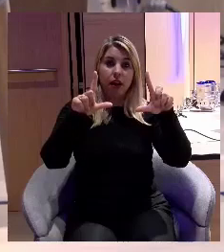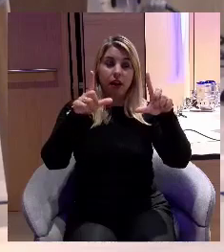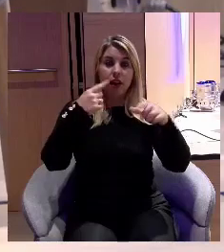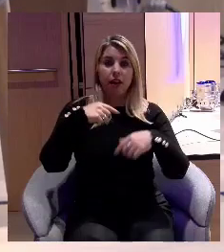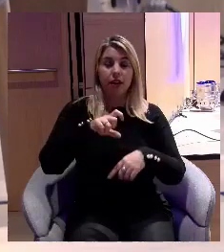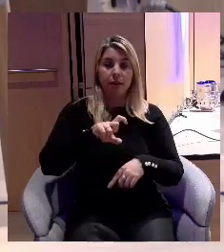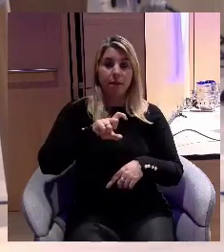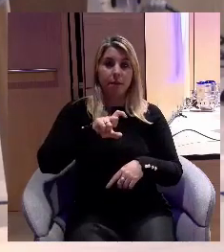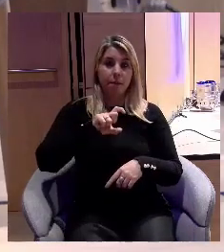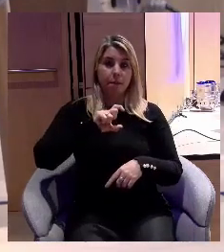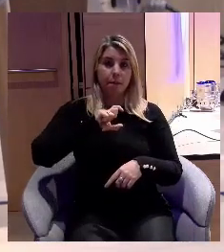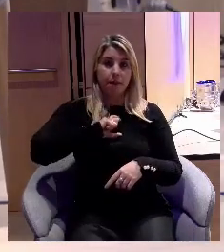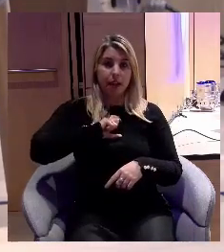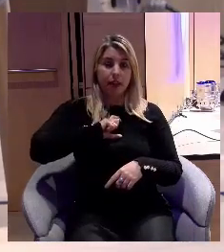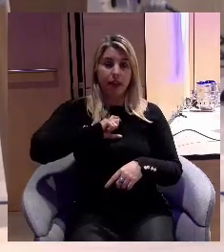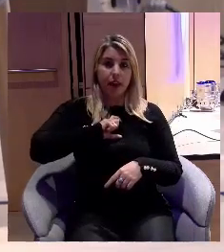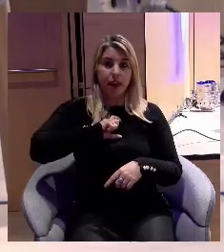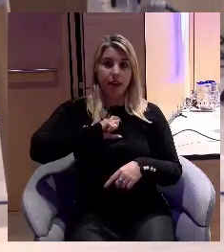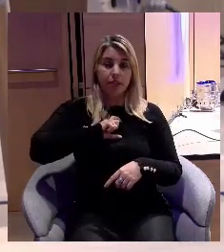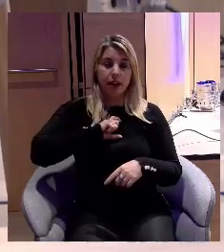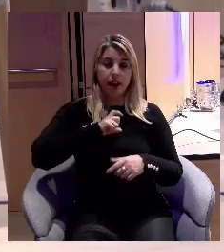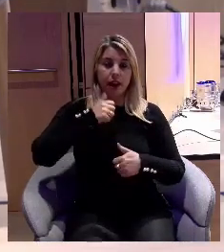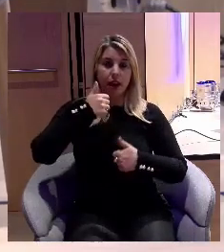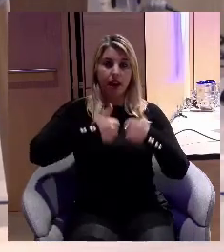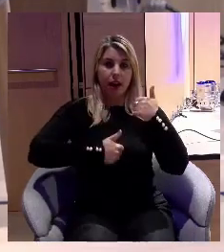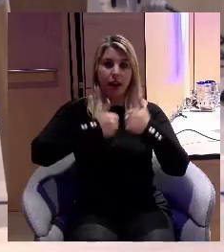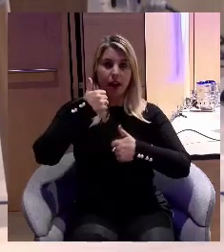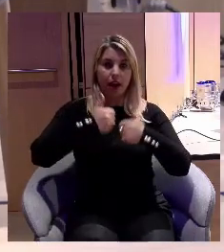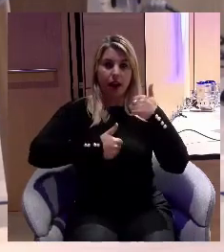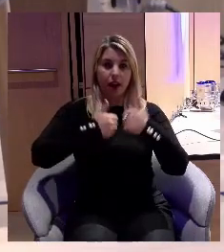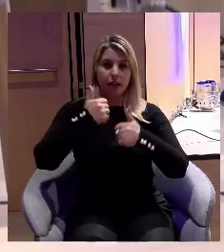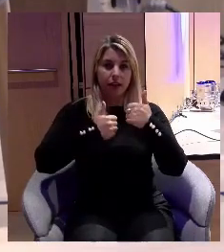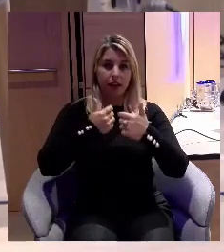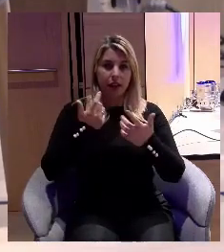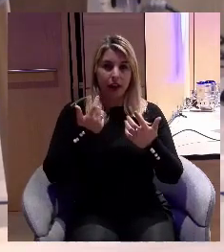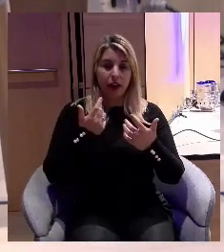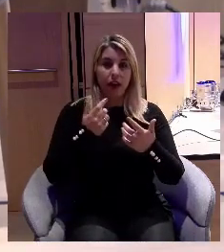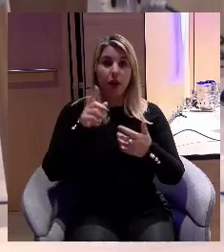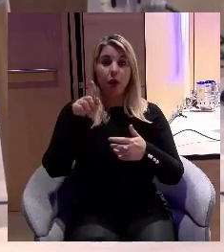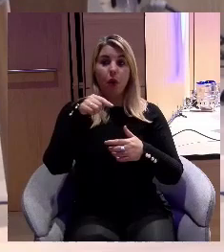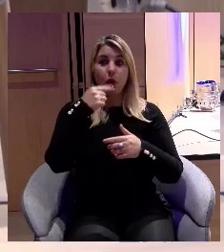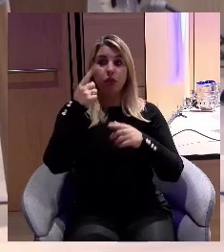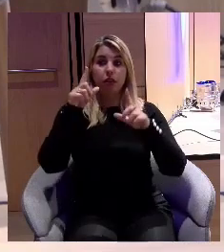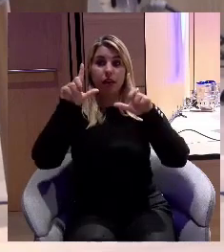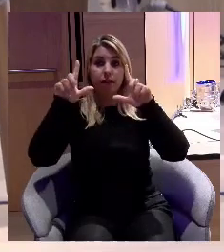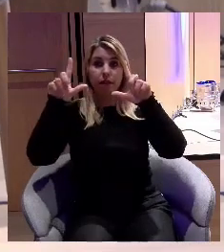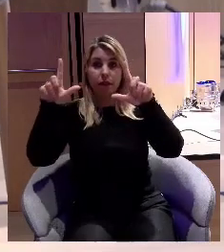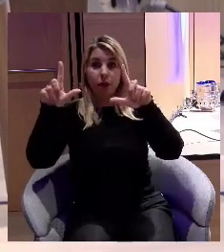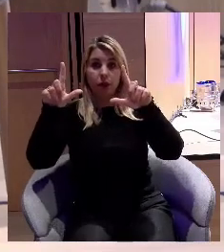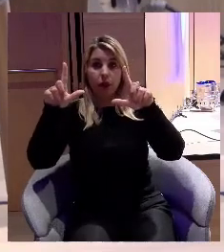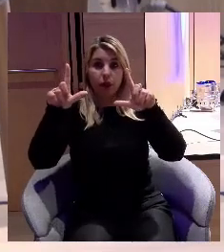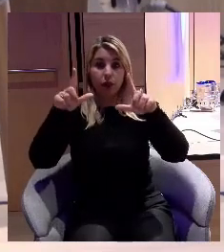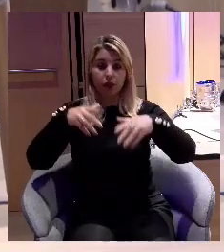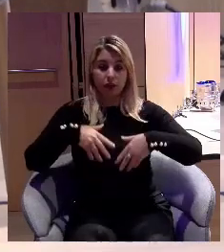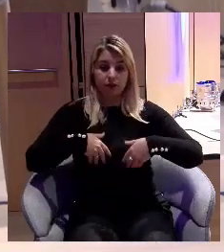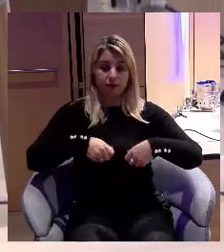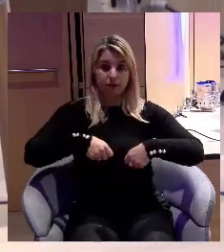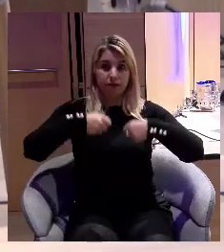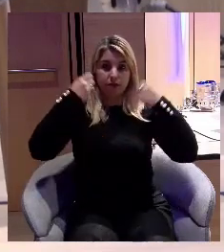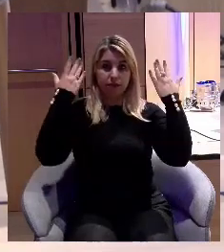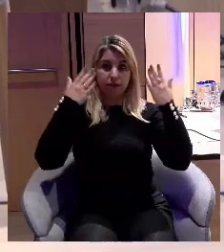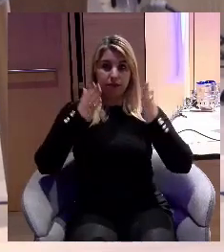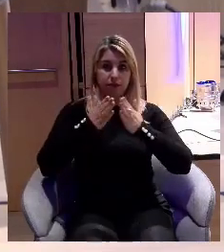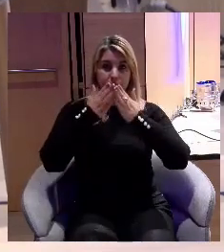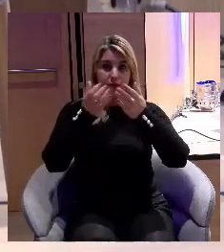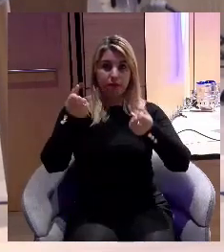carrera de runners, no sé qué, y era como muy ridícula, y otro que estaba sin camiseta, manejando una lancha,